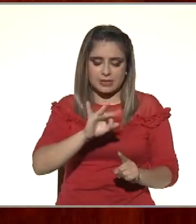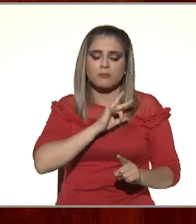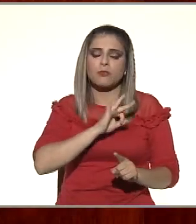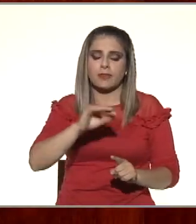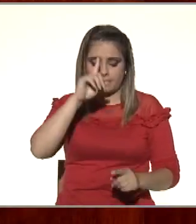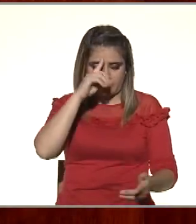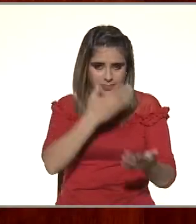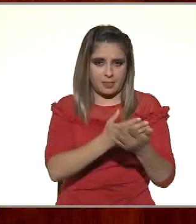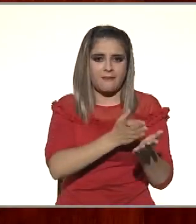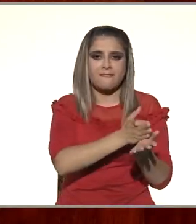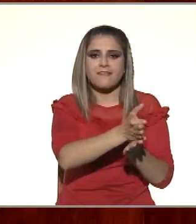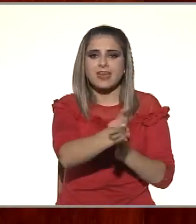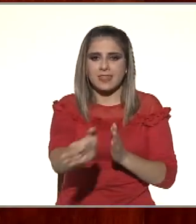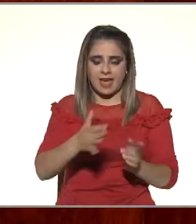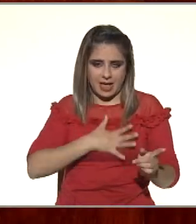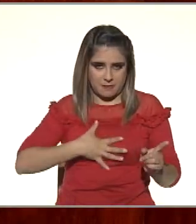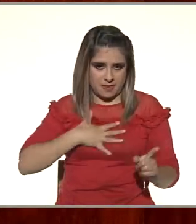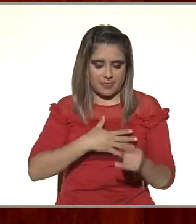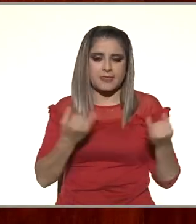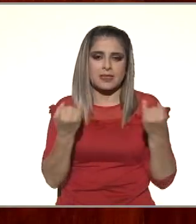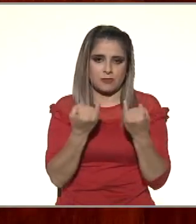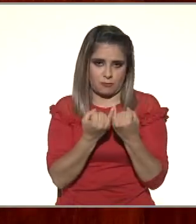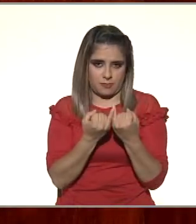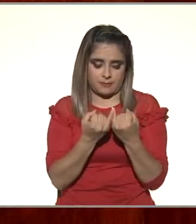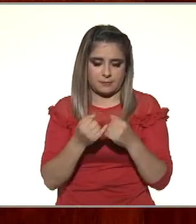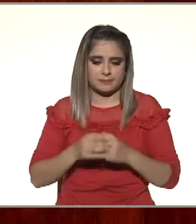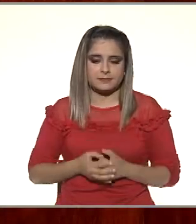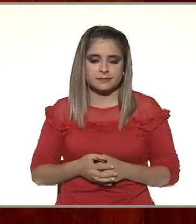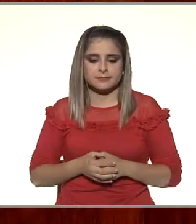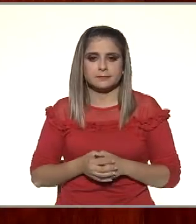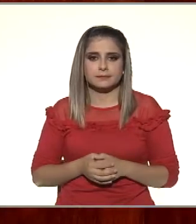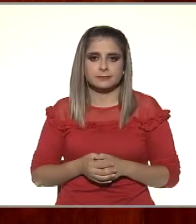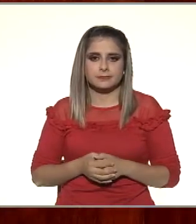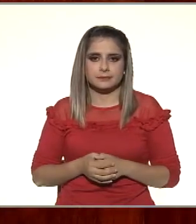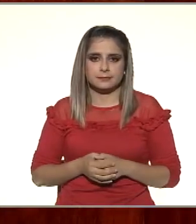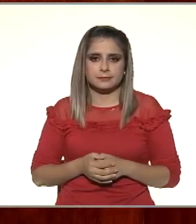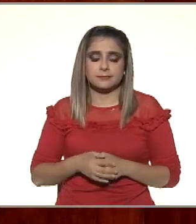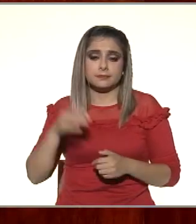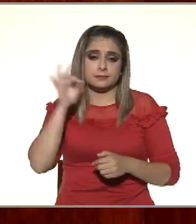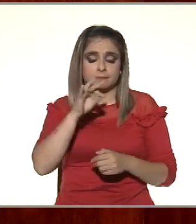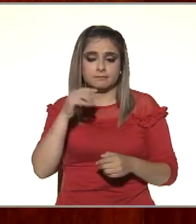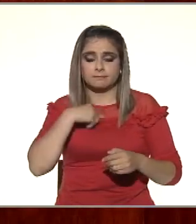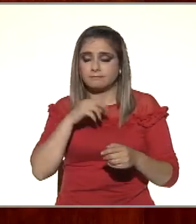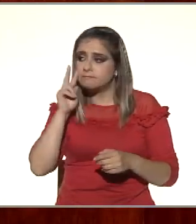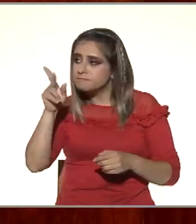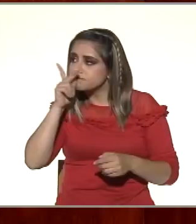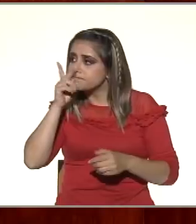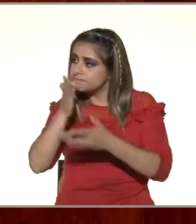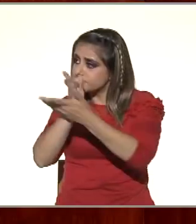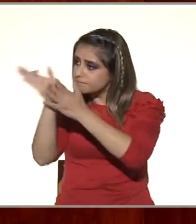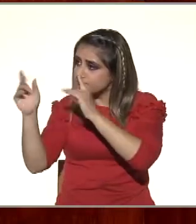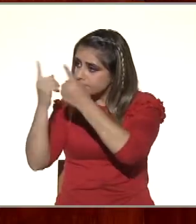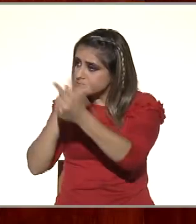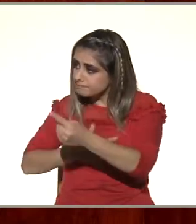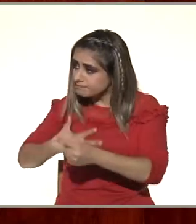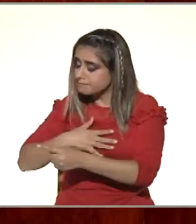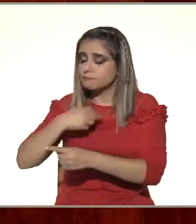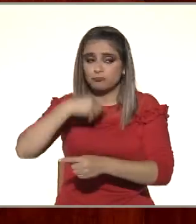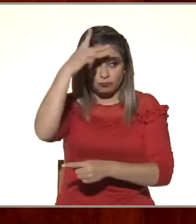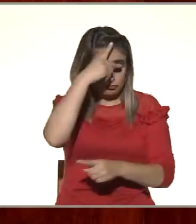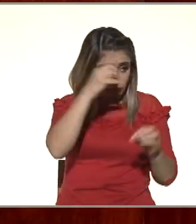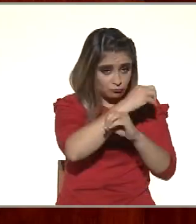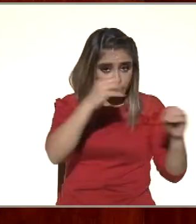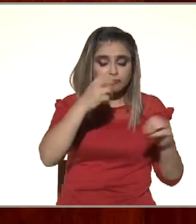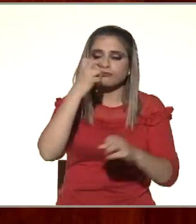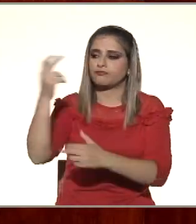infidelidad. Y además más si son situaciones que no se trabajaron en terapia. Claro. Lo que uno no trabaja lo va a repetir. En esto